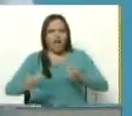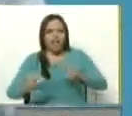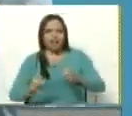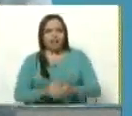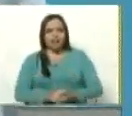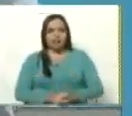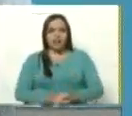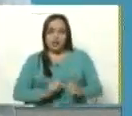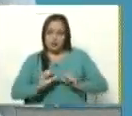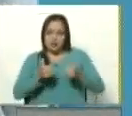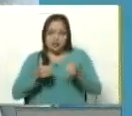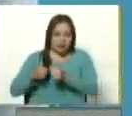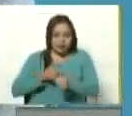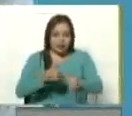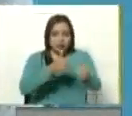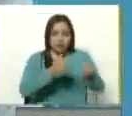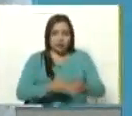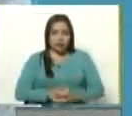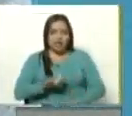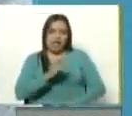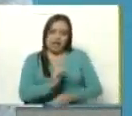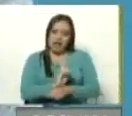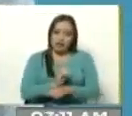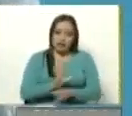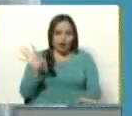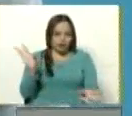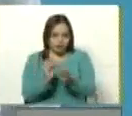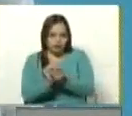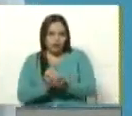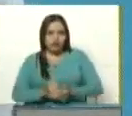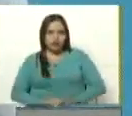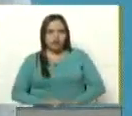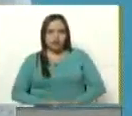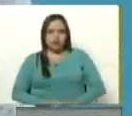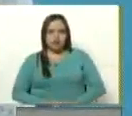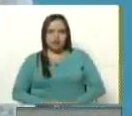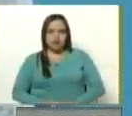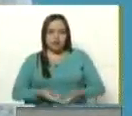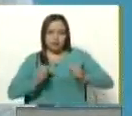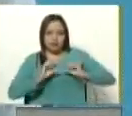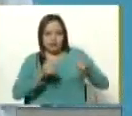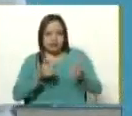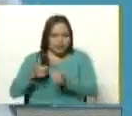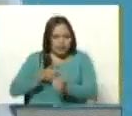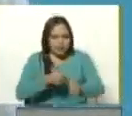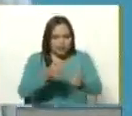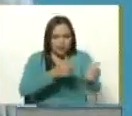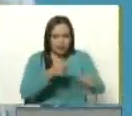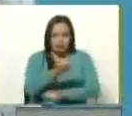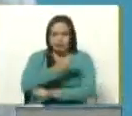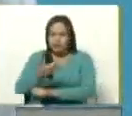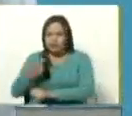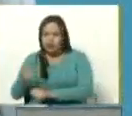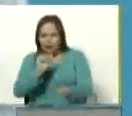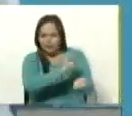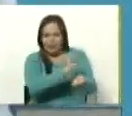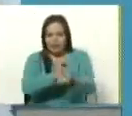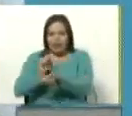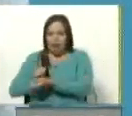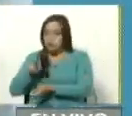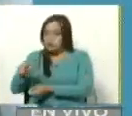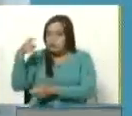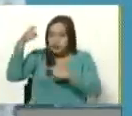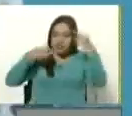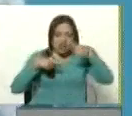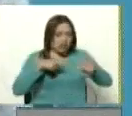ese momento, lo estoy contando rápido porque estamos claro. En televisión, y empieza toda una persecución en ese momento contra todo el que era chavista o